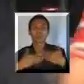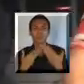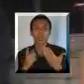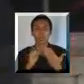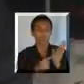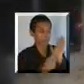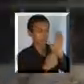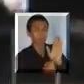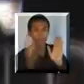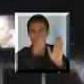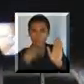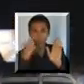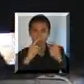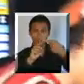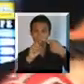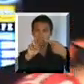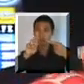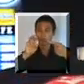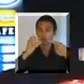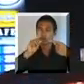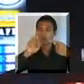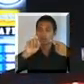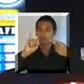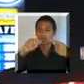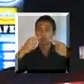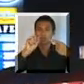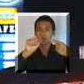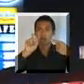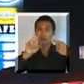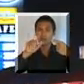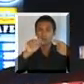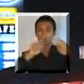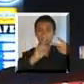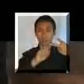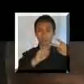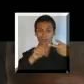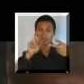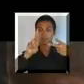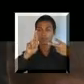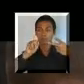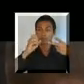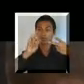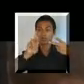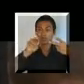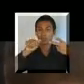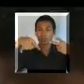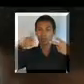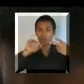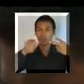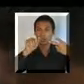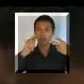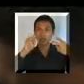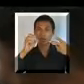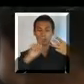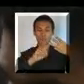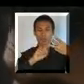FMLN. El miedo al cambio les hace cada vez más cobardes. ¿Por qué no dan la cara a Rodrigo Ávila,